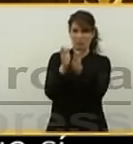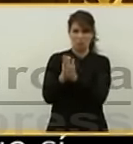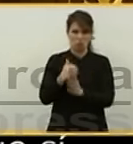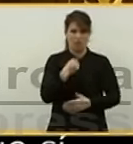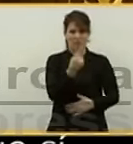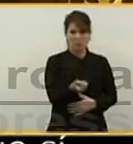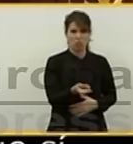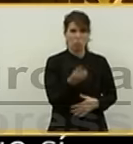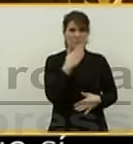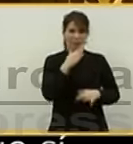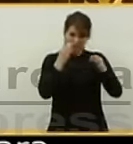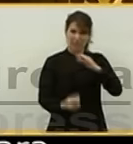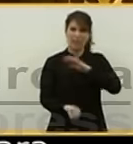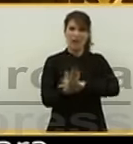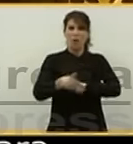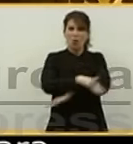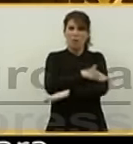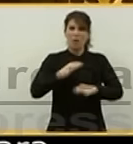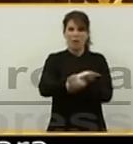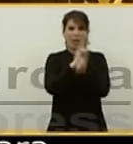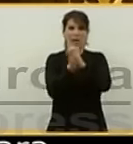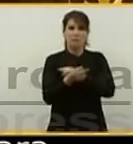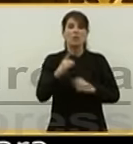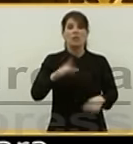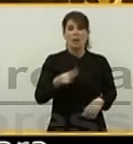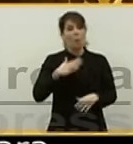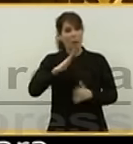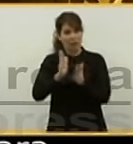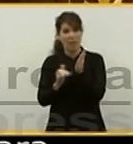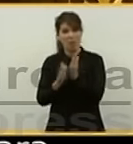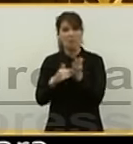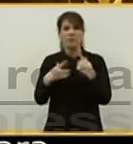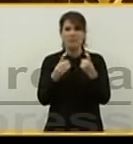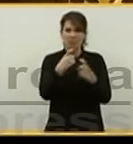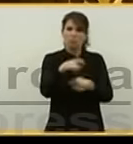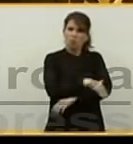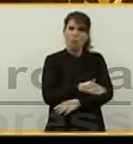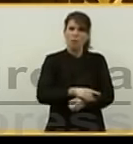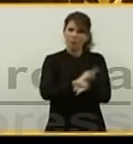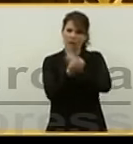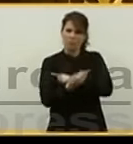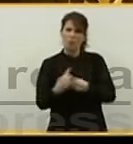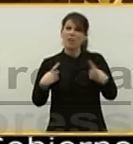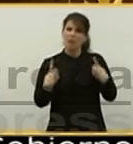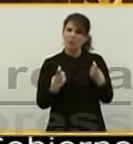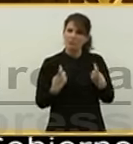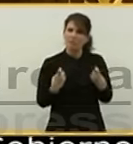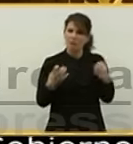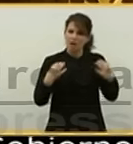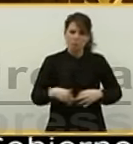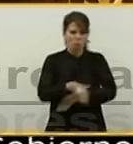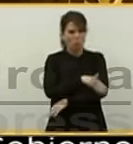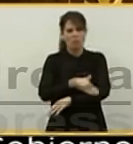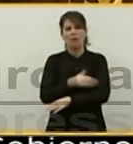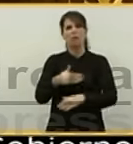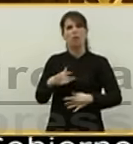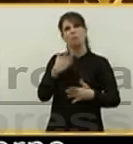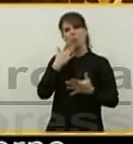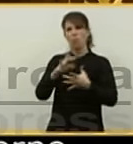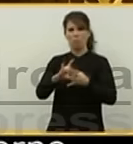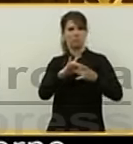verdadero gobierno de cambio. Los valencianos necesitamos ese gobierno de cambio. Necesitamos un gobierno amigo aquí en Madrid, pero